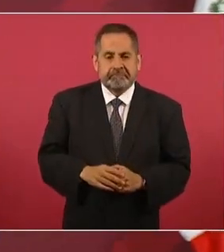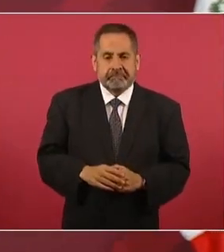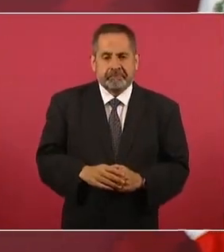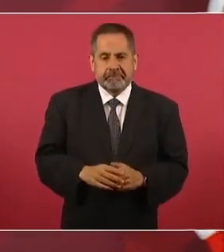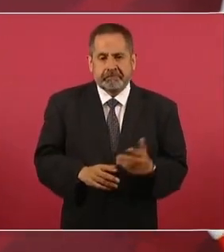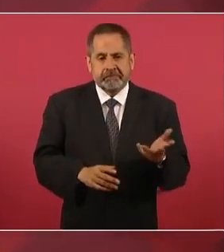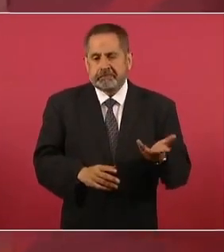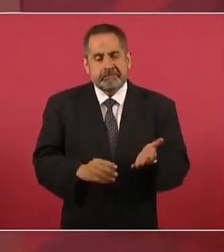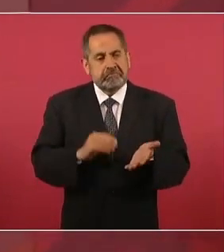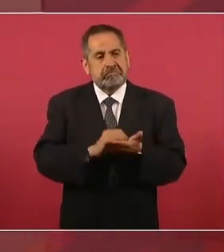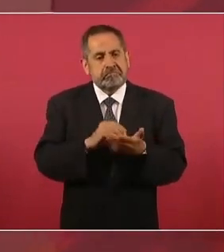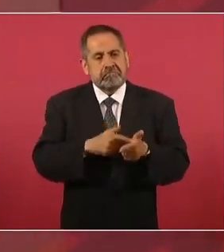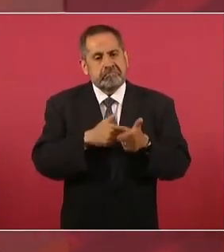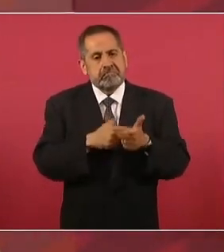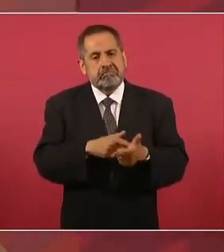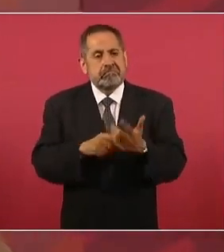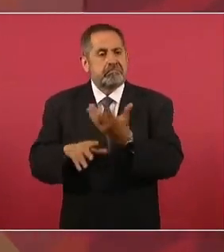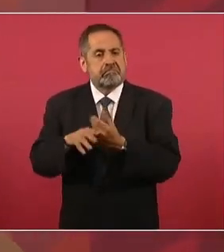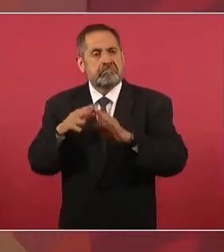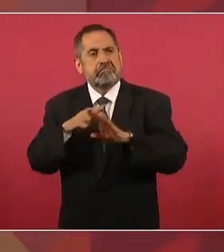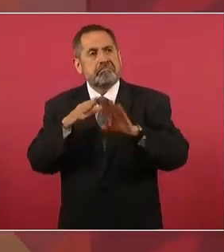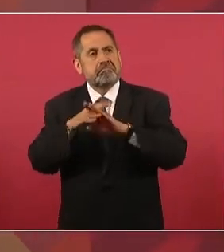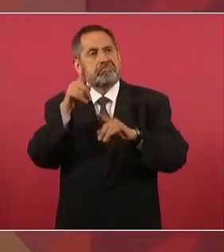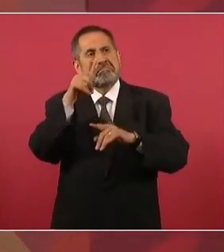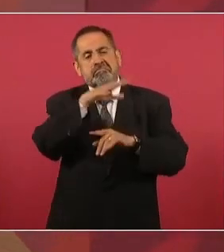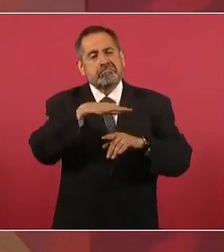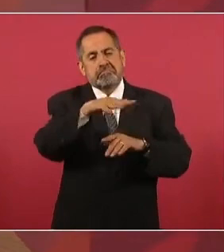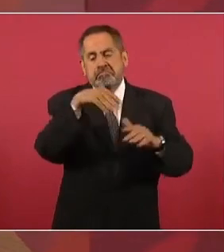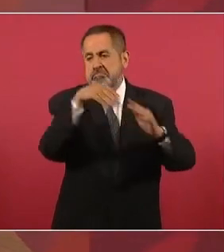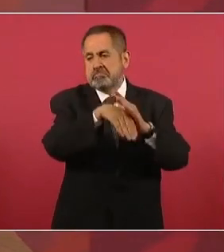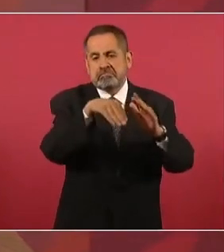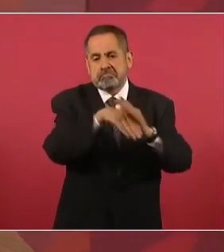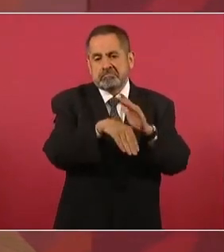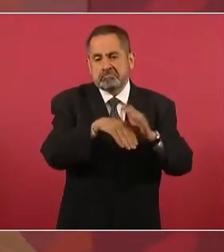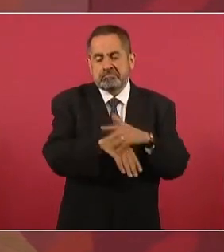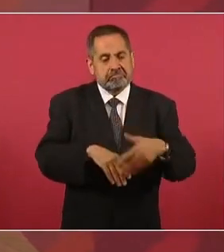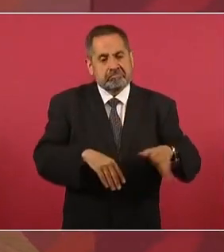pues va a continuar la decadencia.